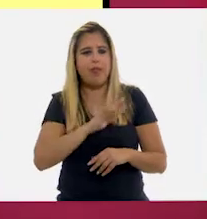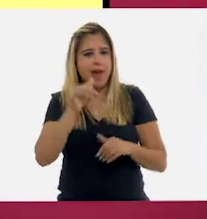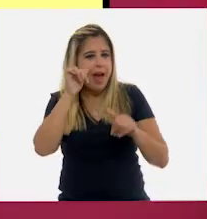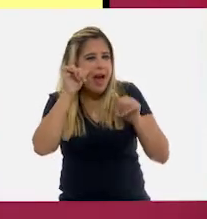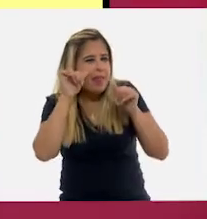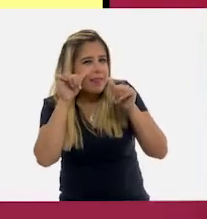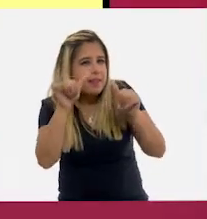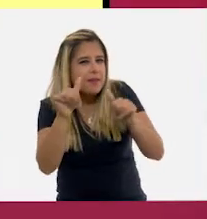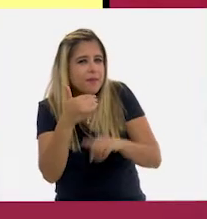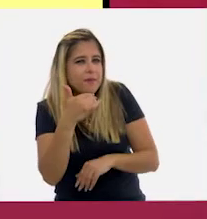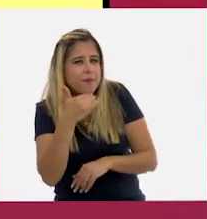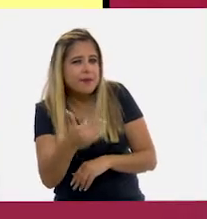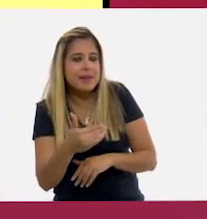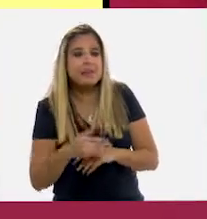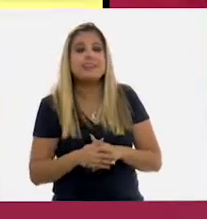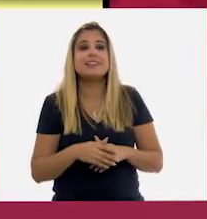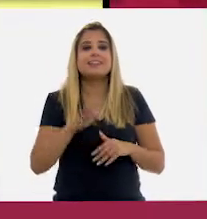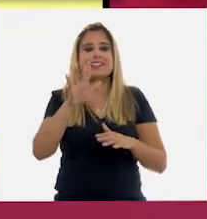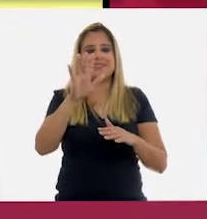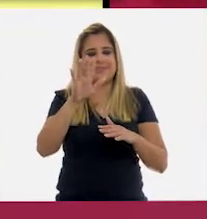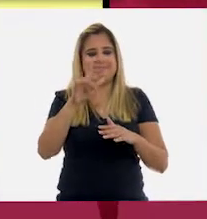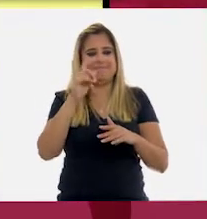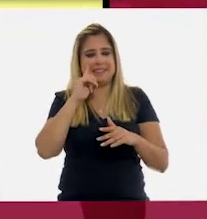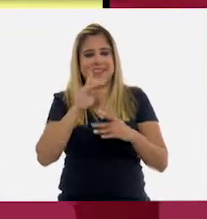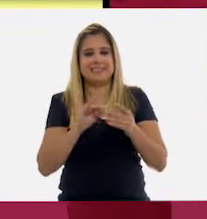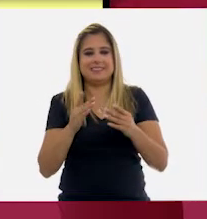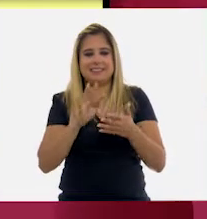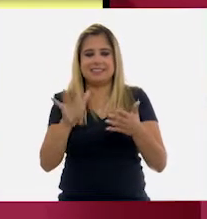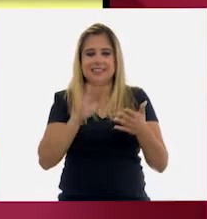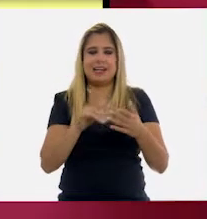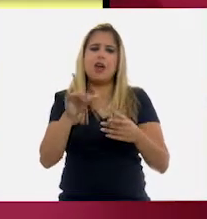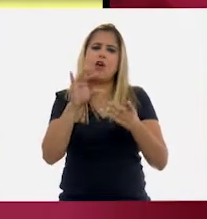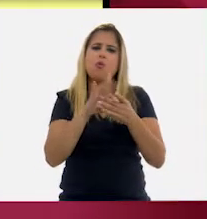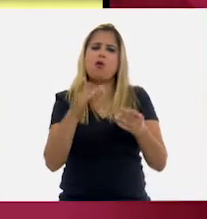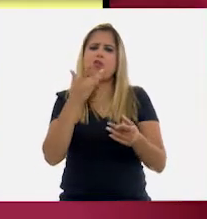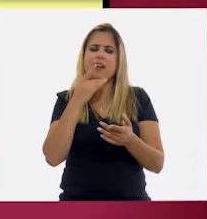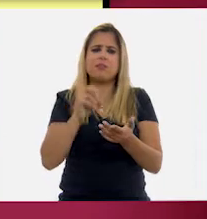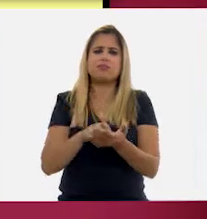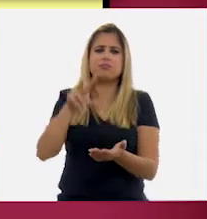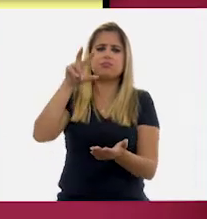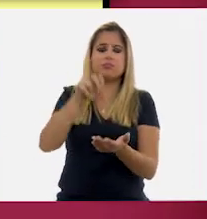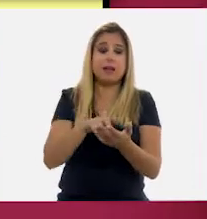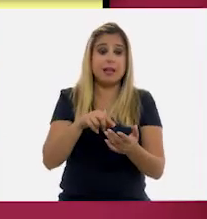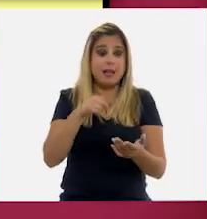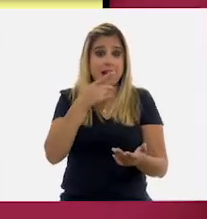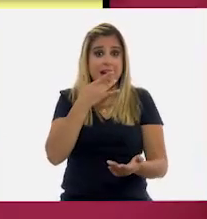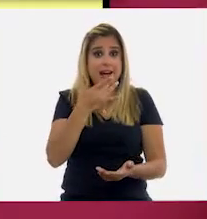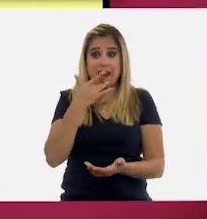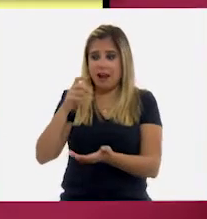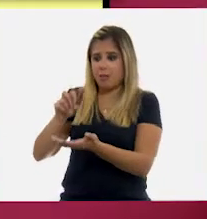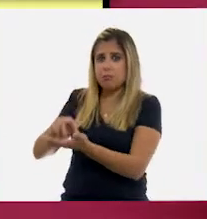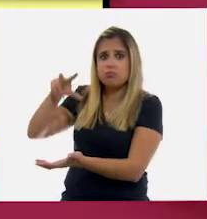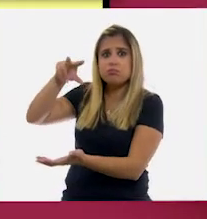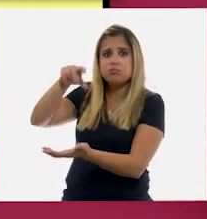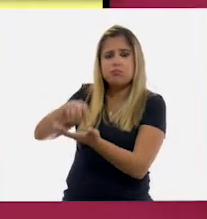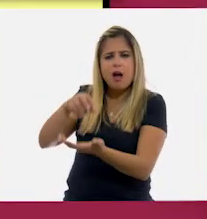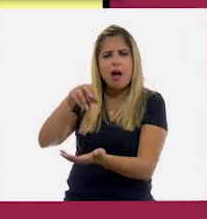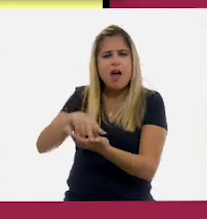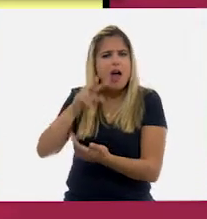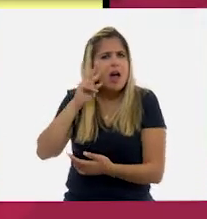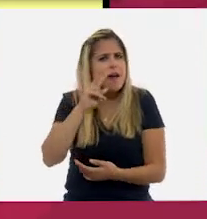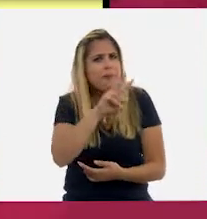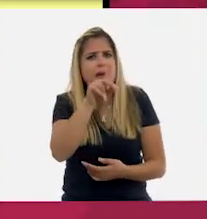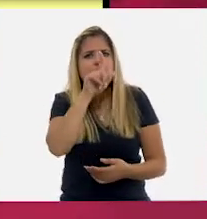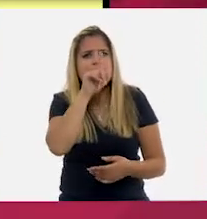Perfecto. Entonces, ahí va, ¿eh? El Cuento de la Rana. Una rana veía cómo los